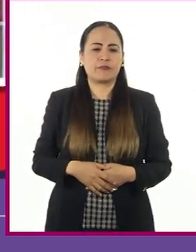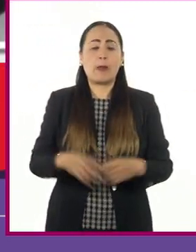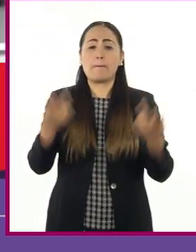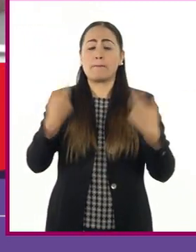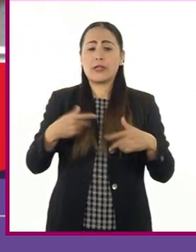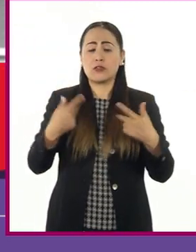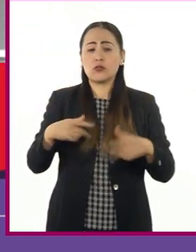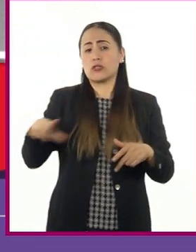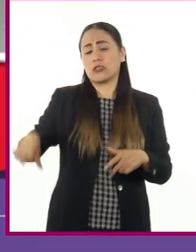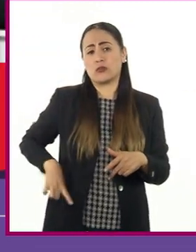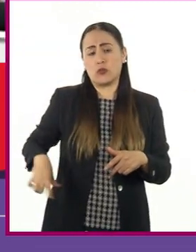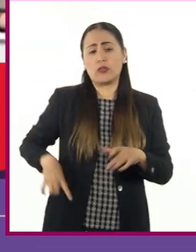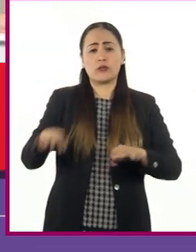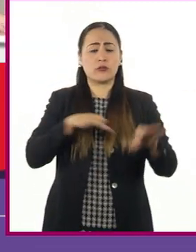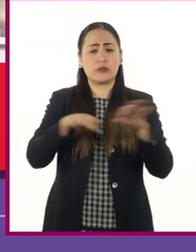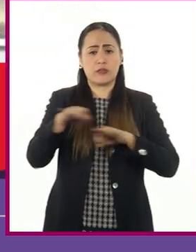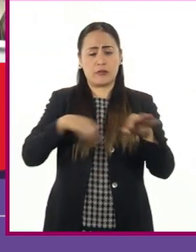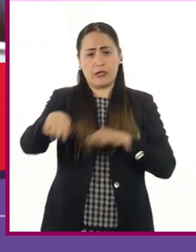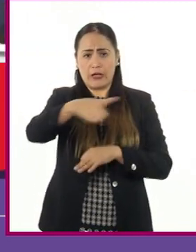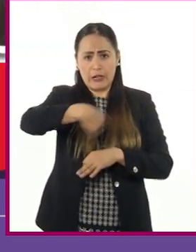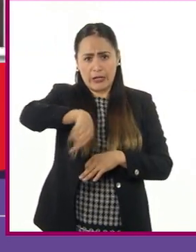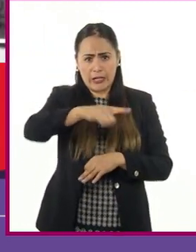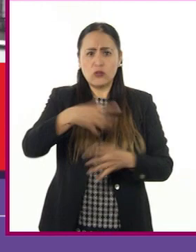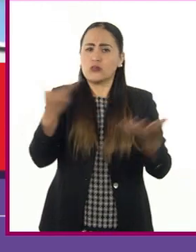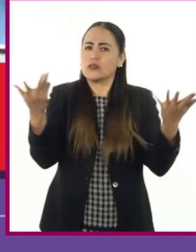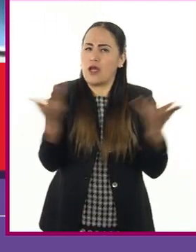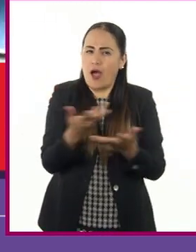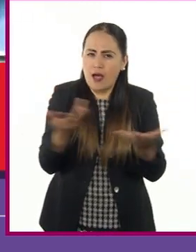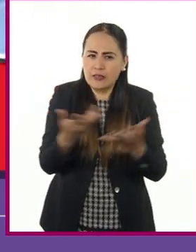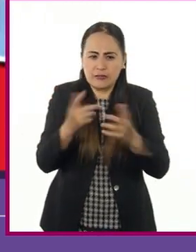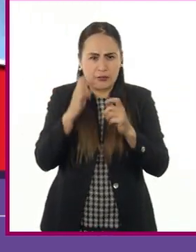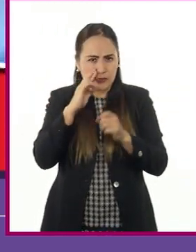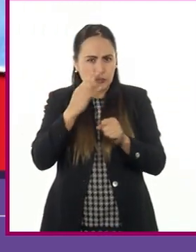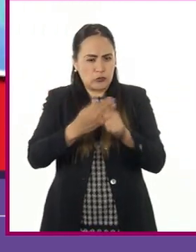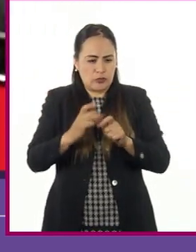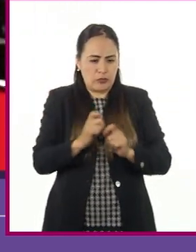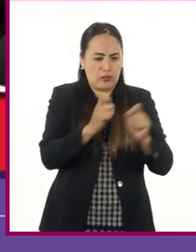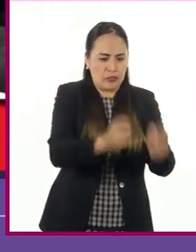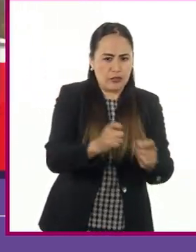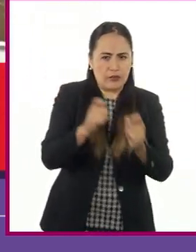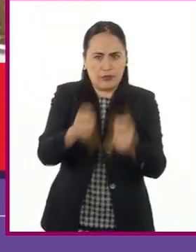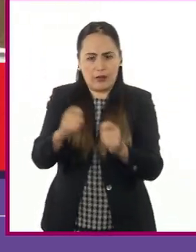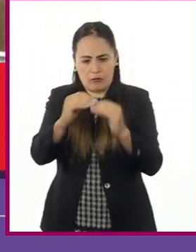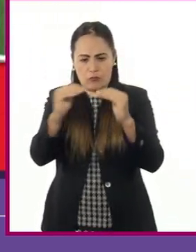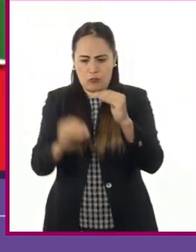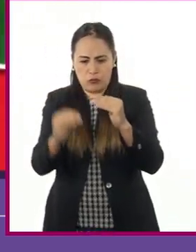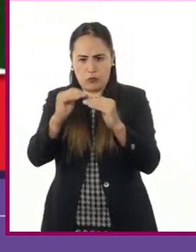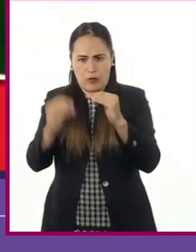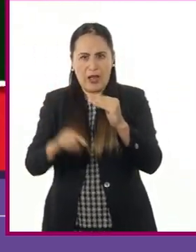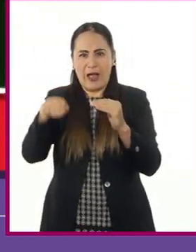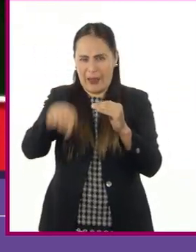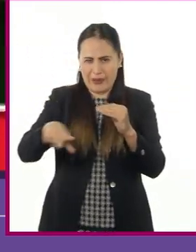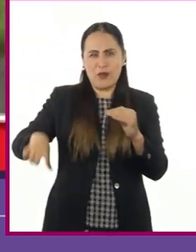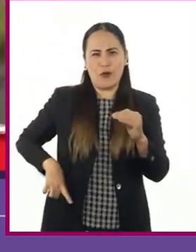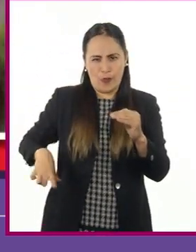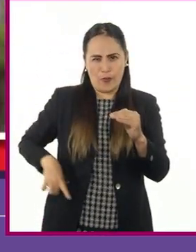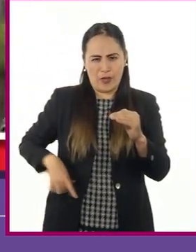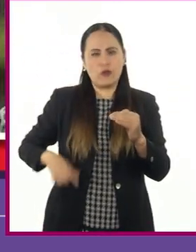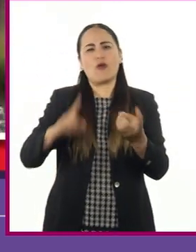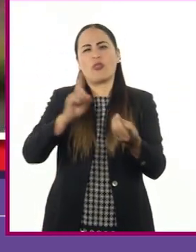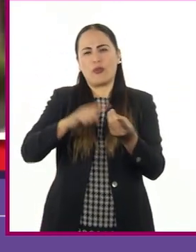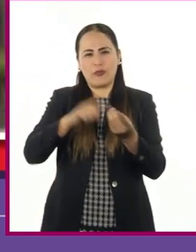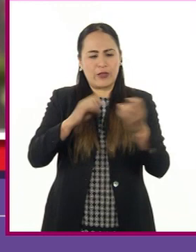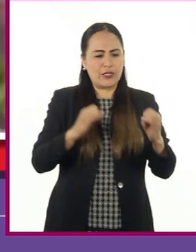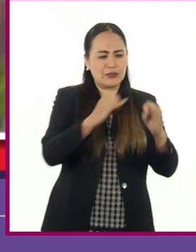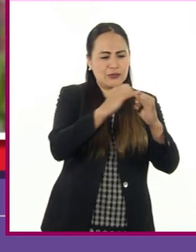públicos son personas que desempeñan una labor, un cargo o una comisión subordinada al Estado en instituciones